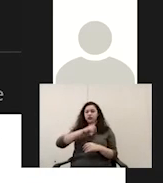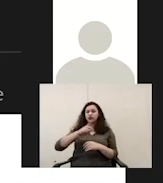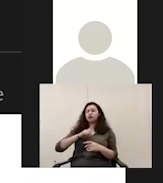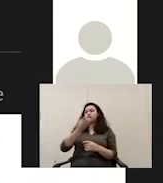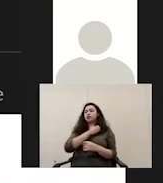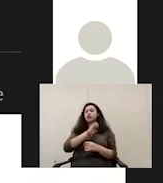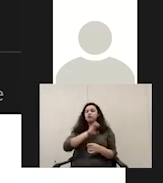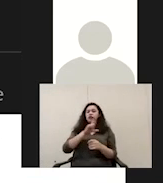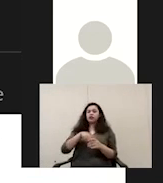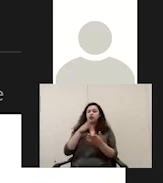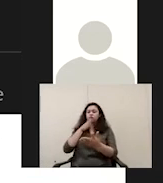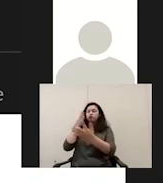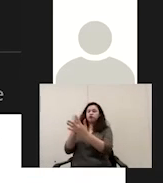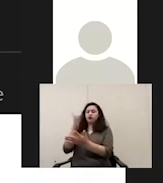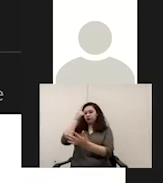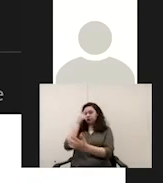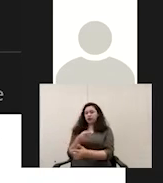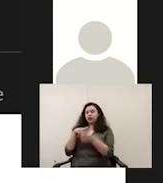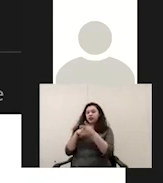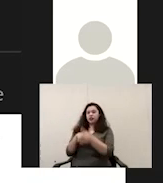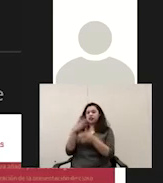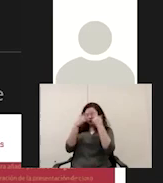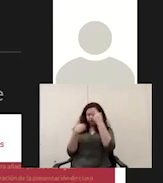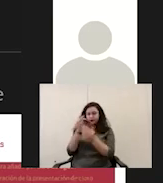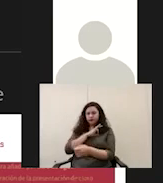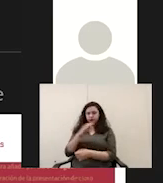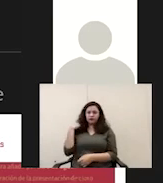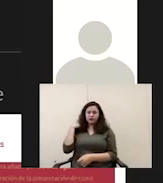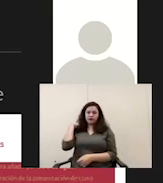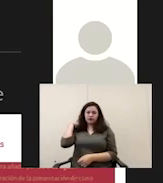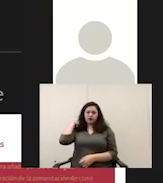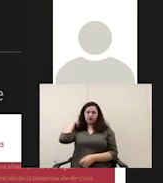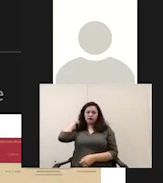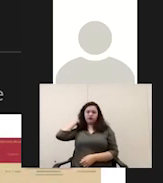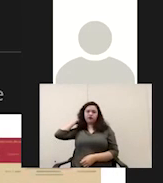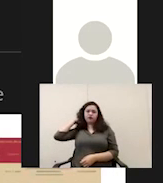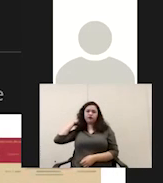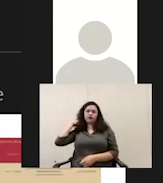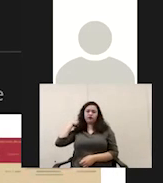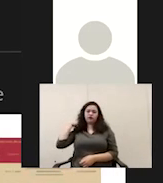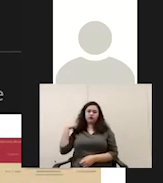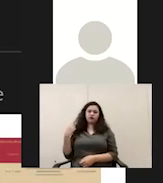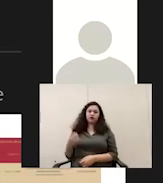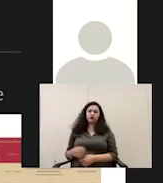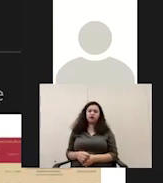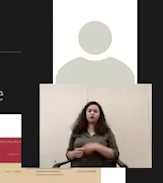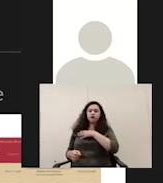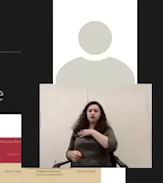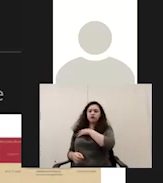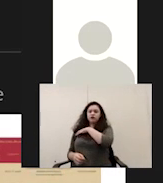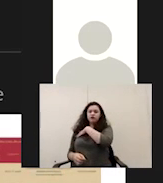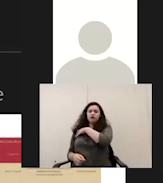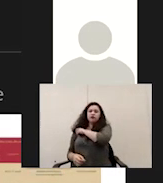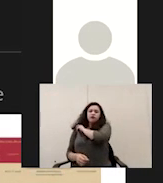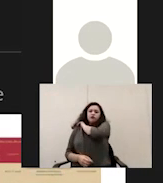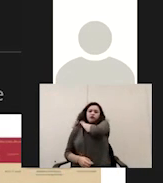especialista para que se les dé el seguimiento, porque puede ocurrir. Bueno, en los anexos